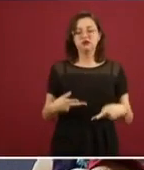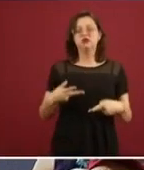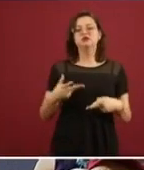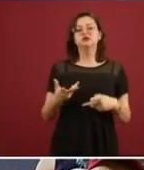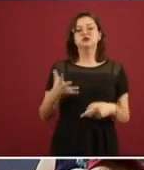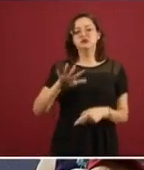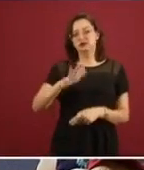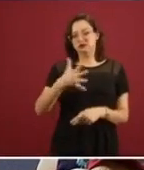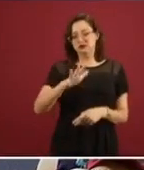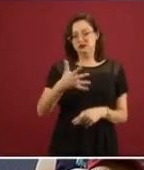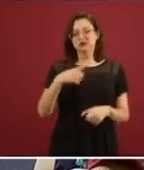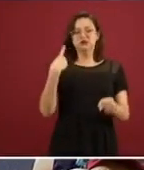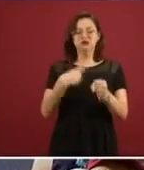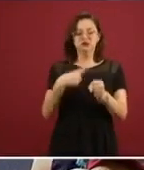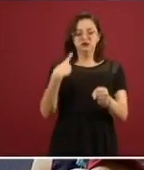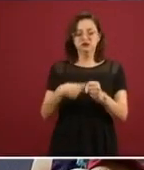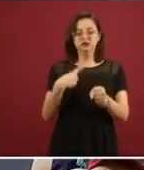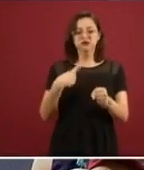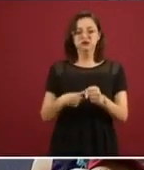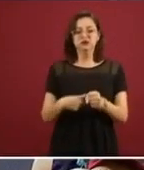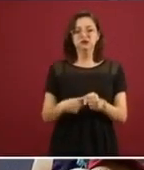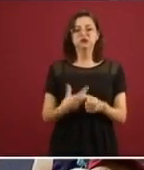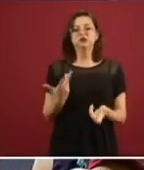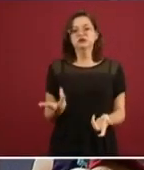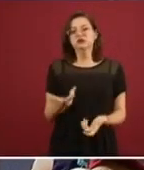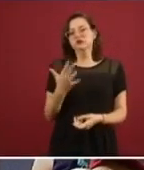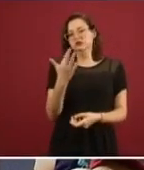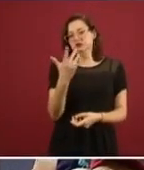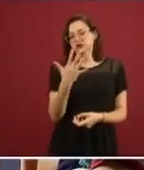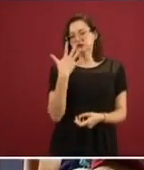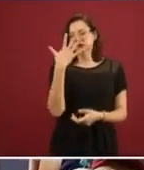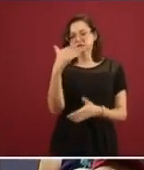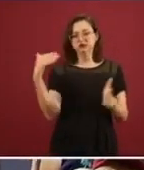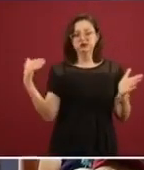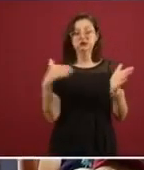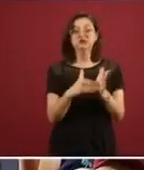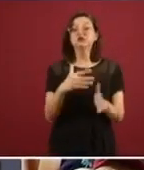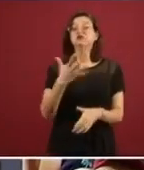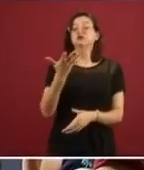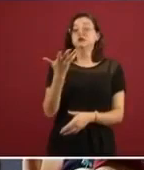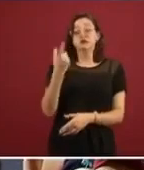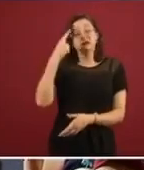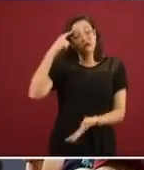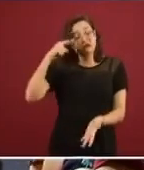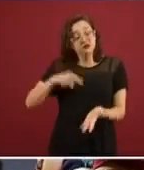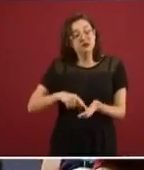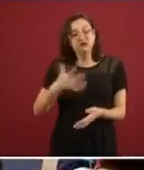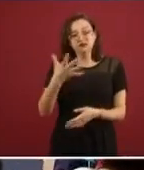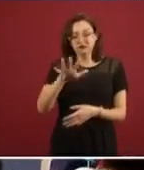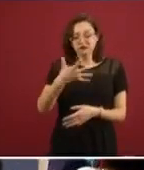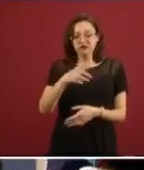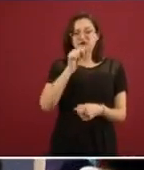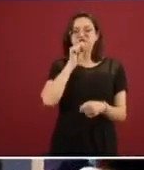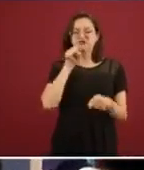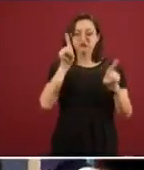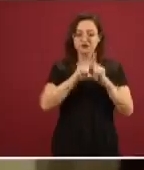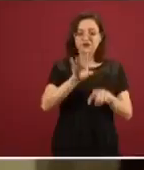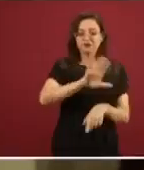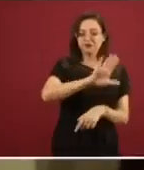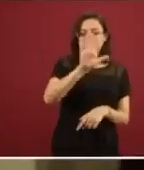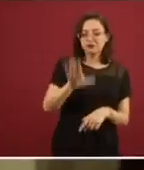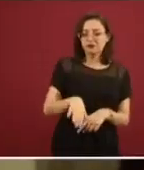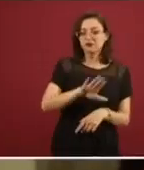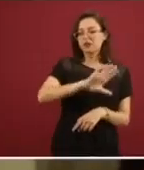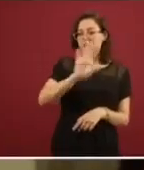que se tiene en México de la enfermedad, un poco más de 55,000 casos estimados, tenemos también entonces una letalidad de